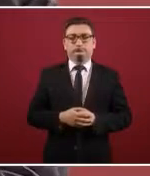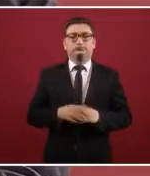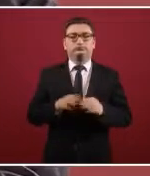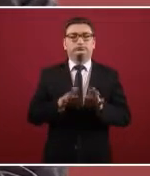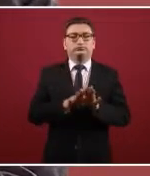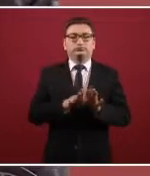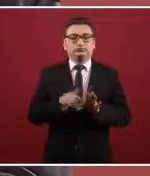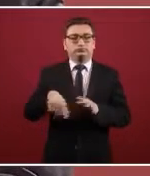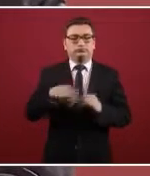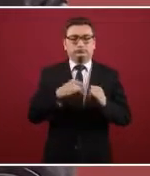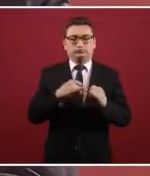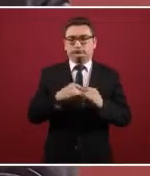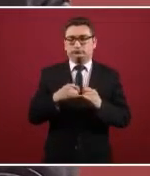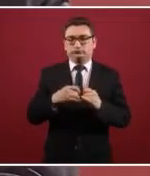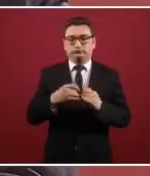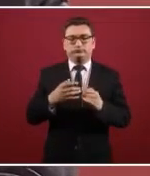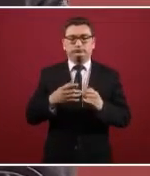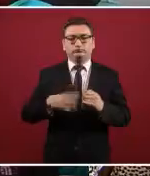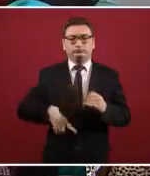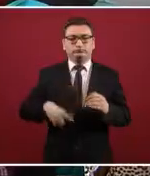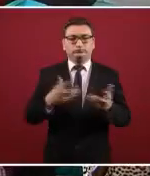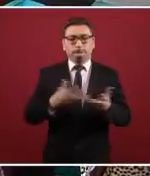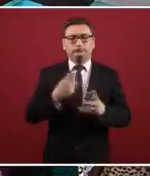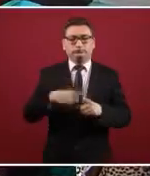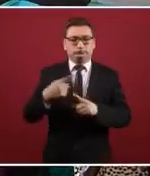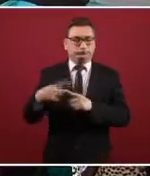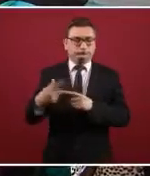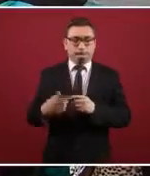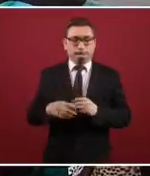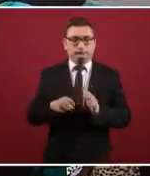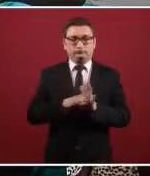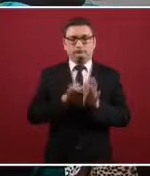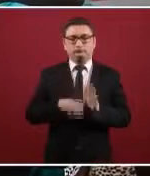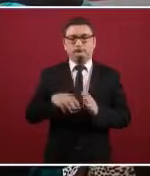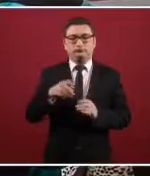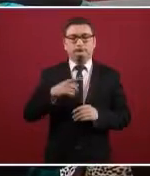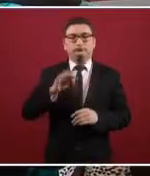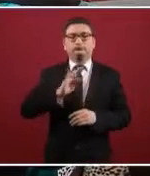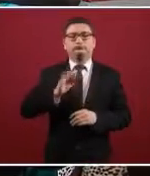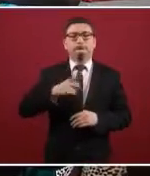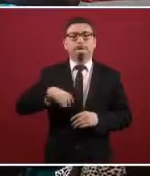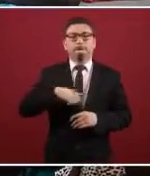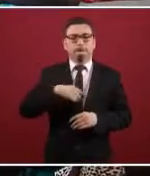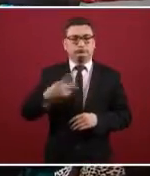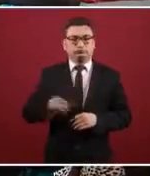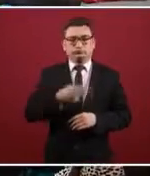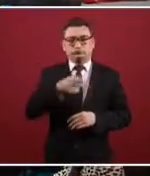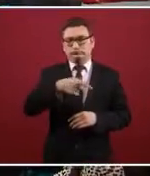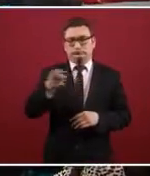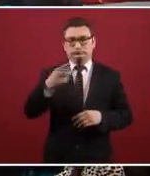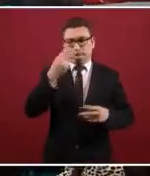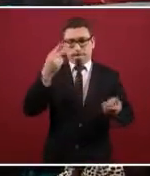actuaban las instituciones. Por ejemplo, si preguntamos a quienes nos están viendo,